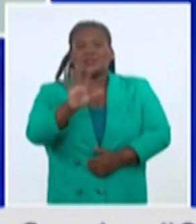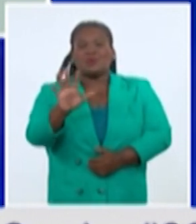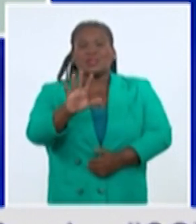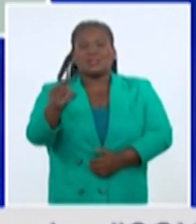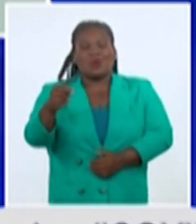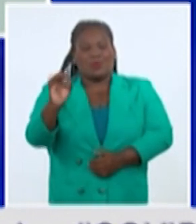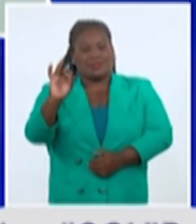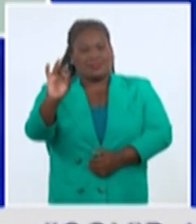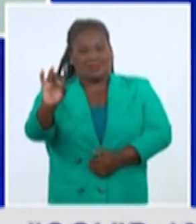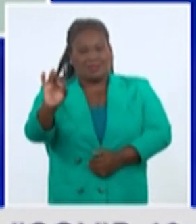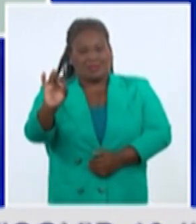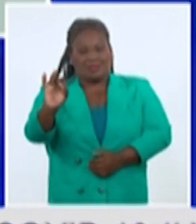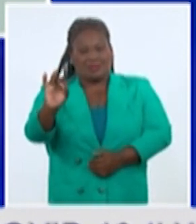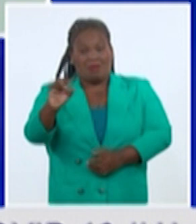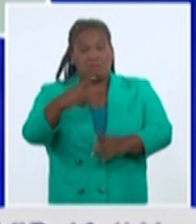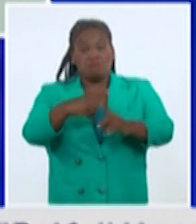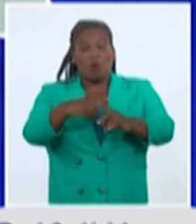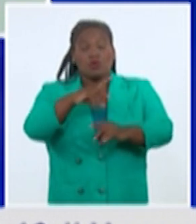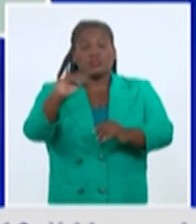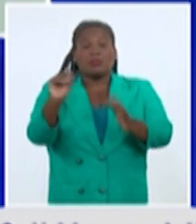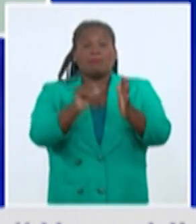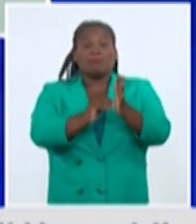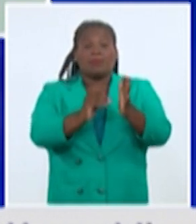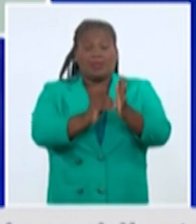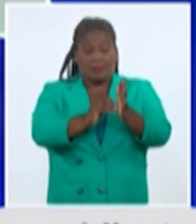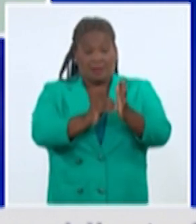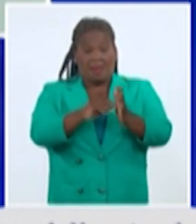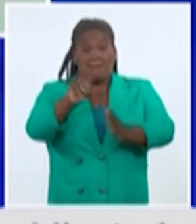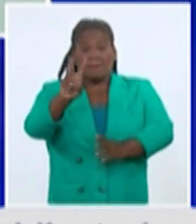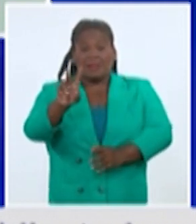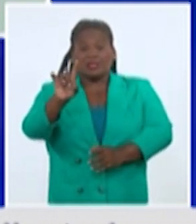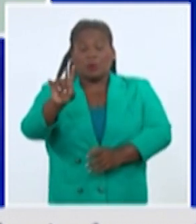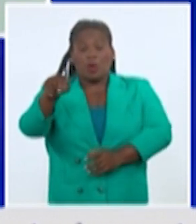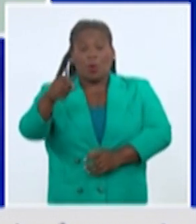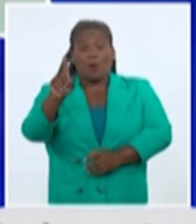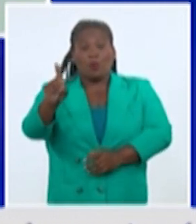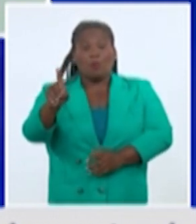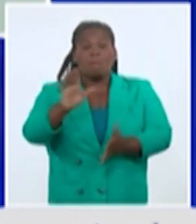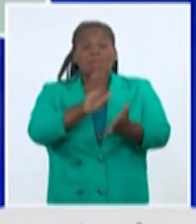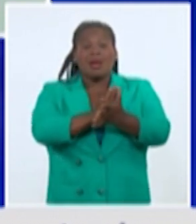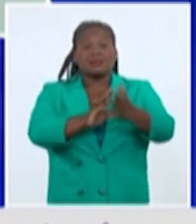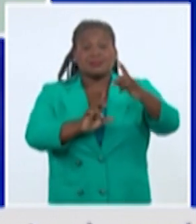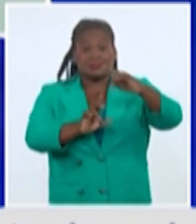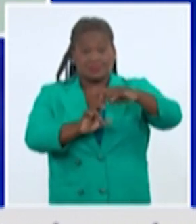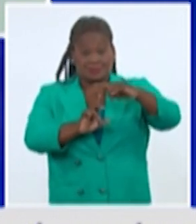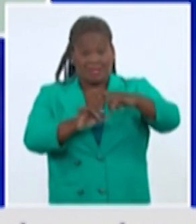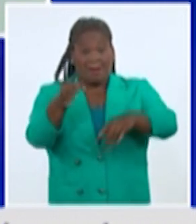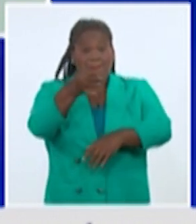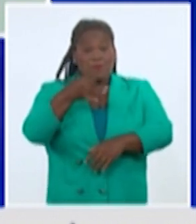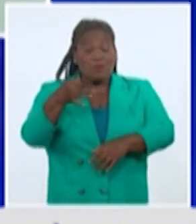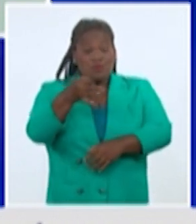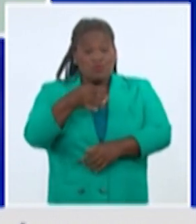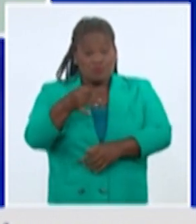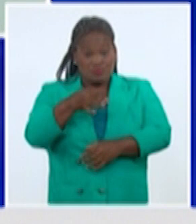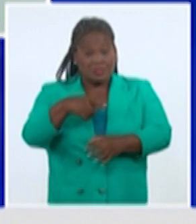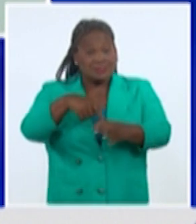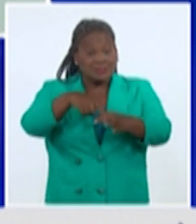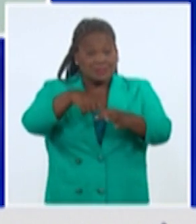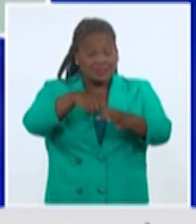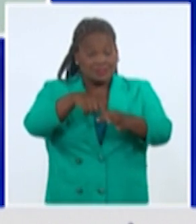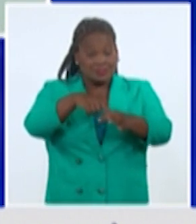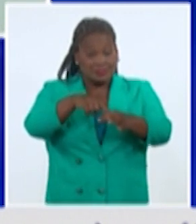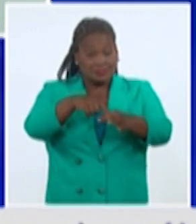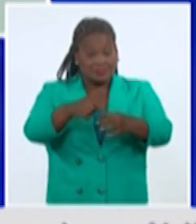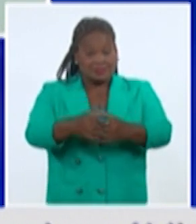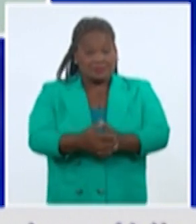55,7 por 100.000 habitantes, 29,1 Matanzas, el municipio especial Isla de la Juventud